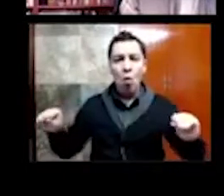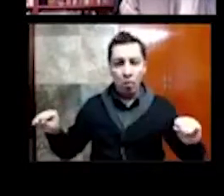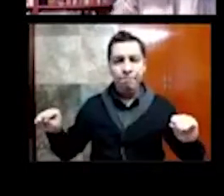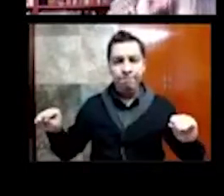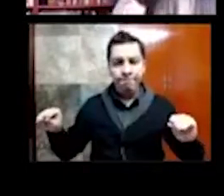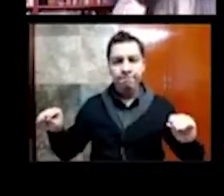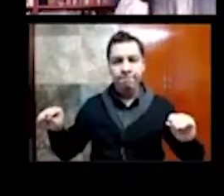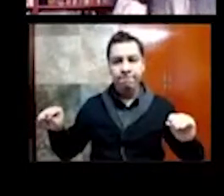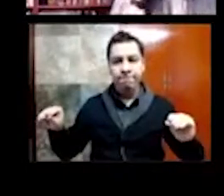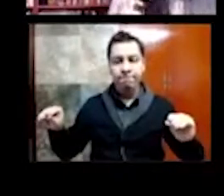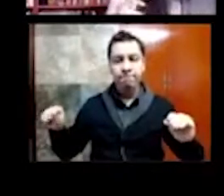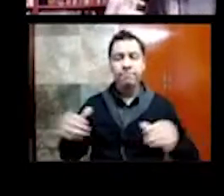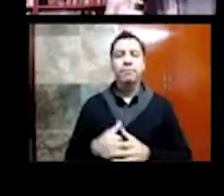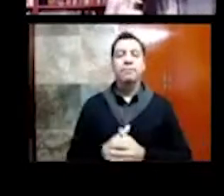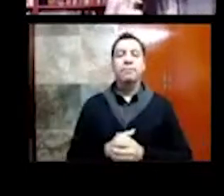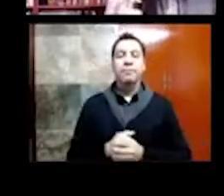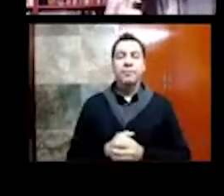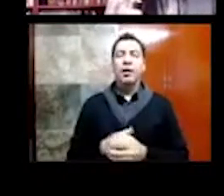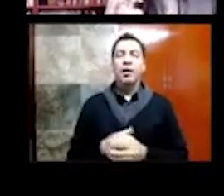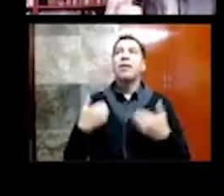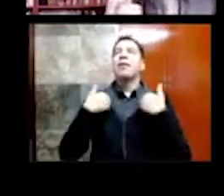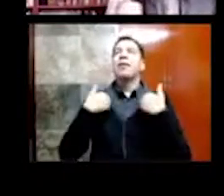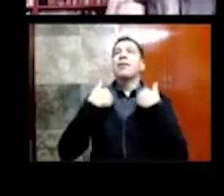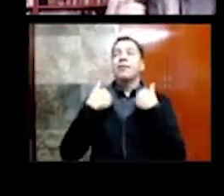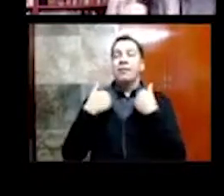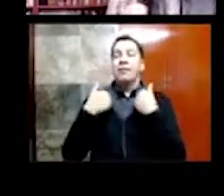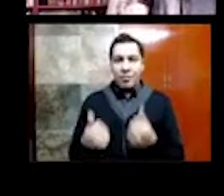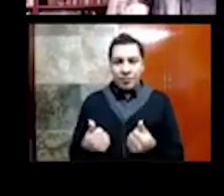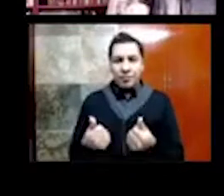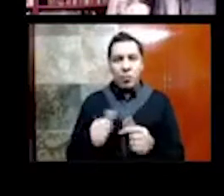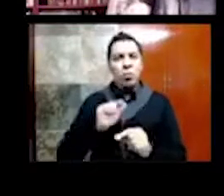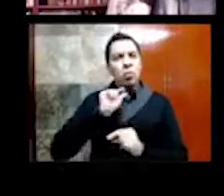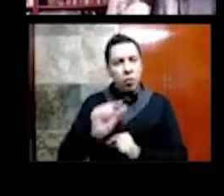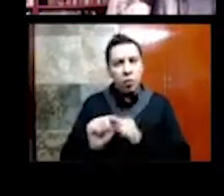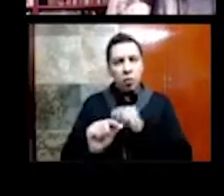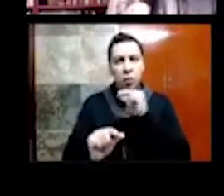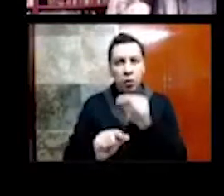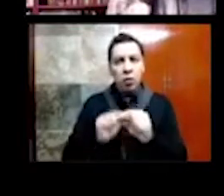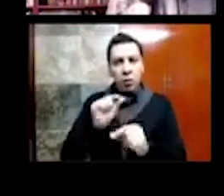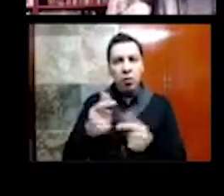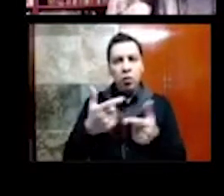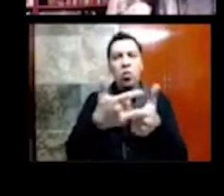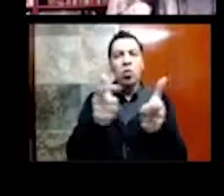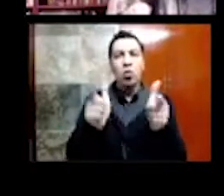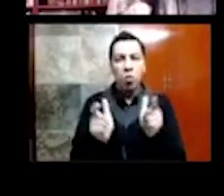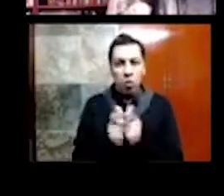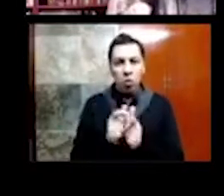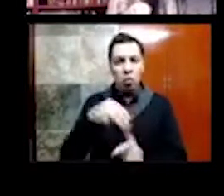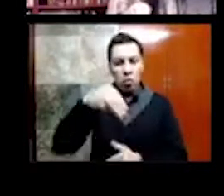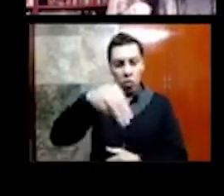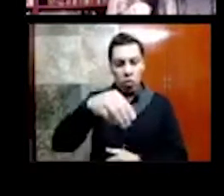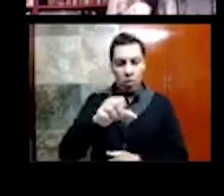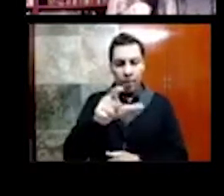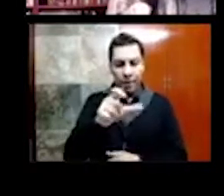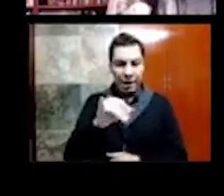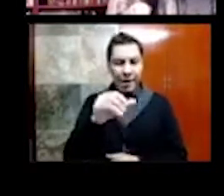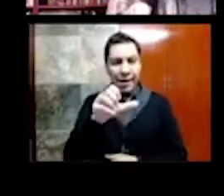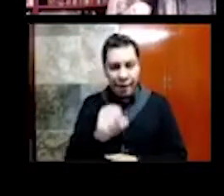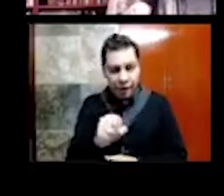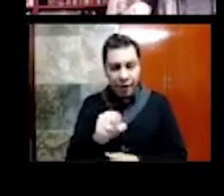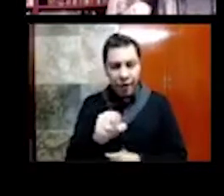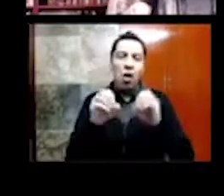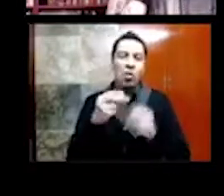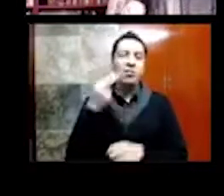espacios con una fortaleza y con un desarrollo político, urbano, cultural